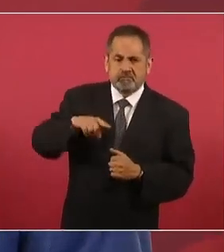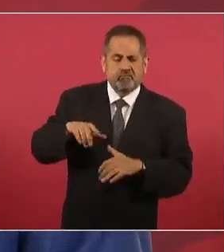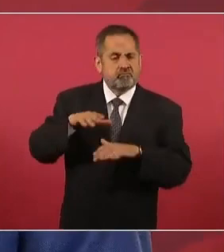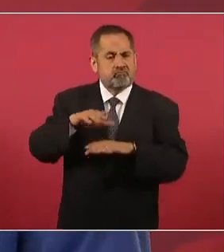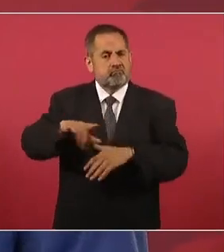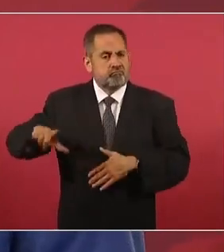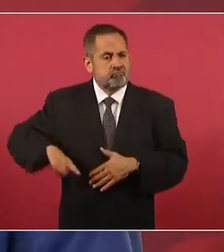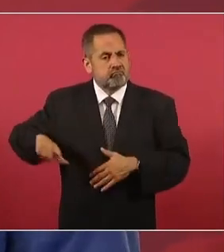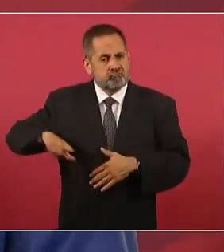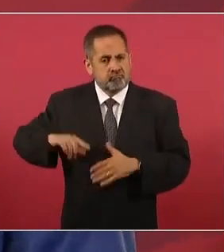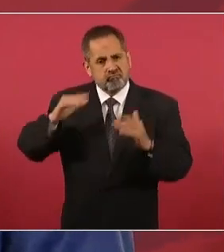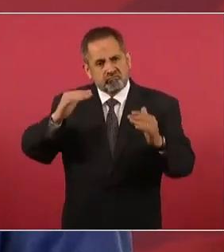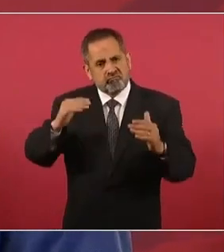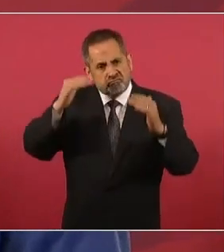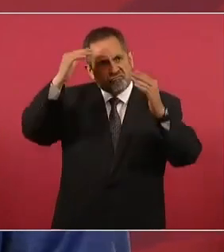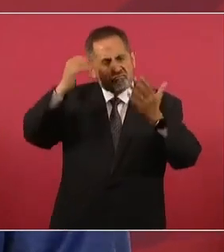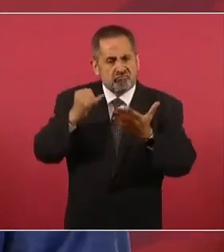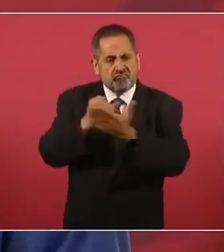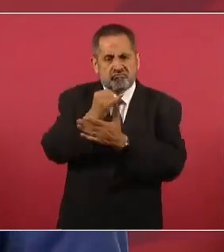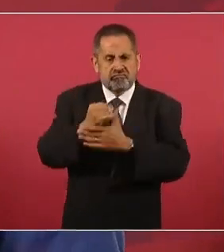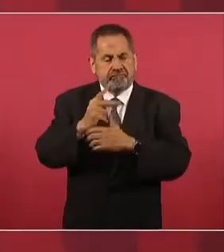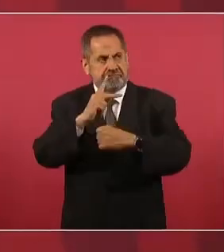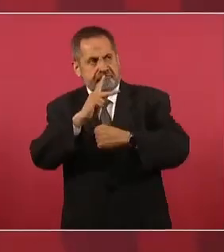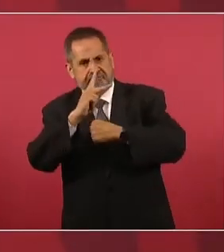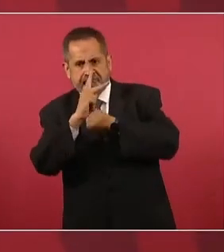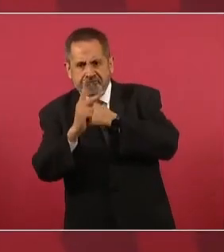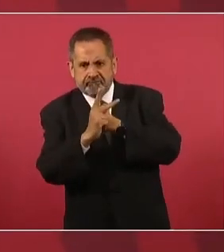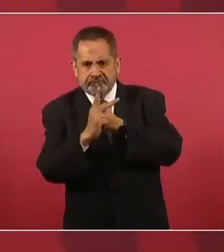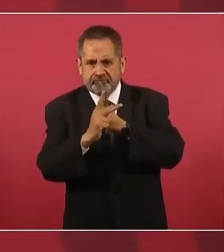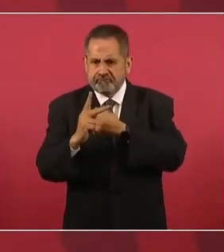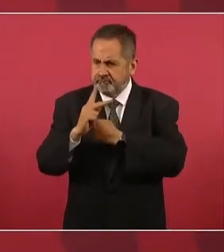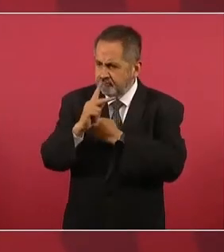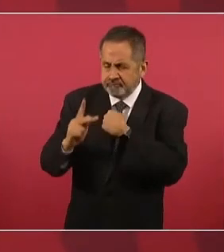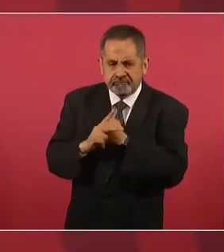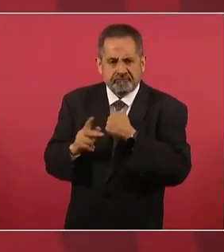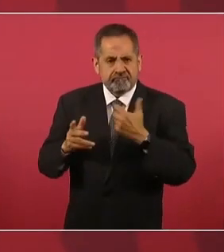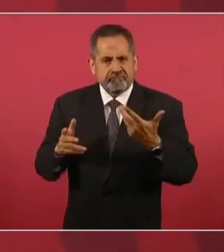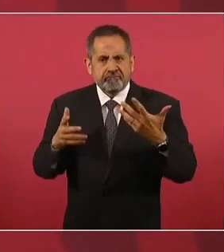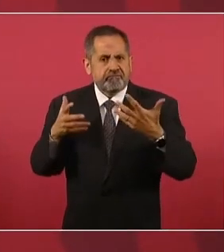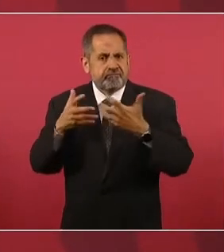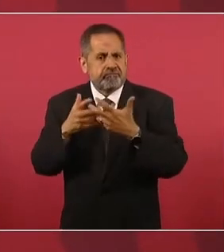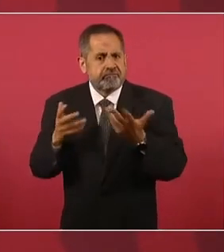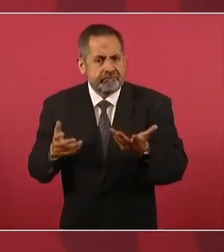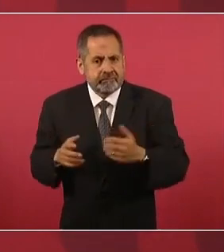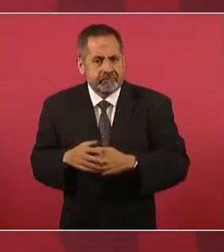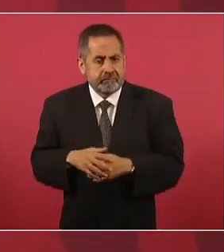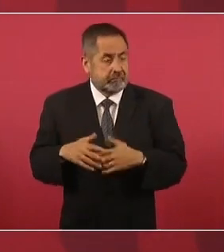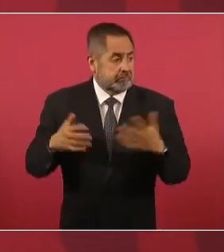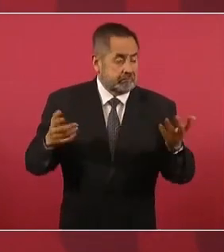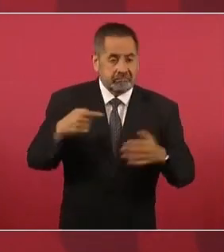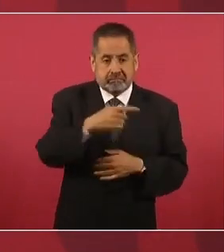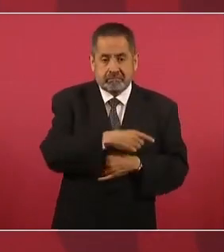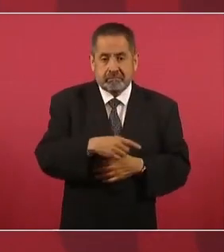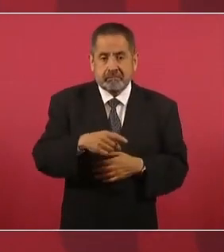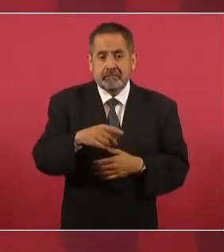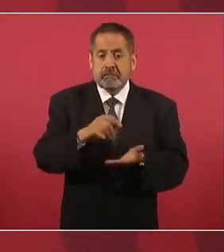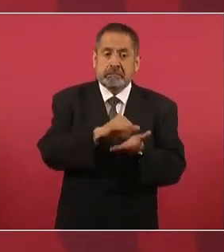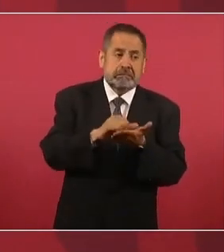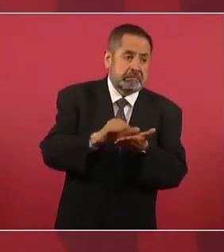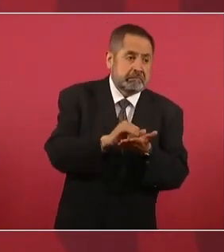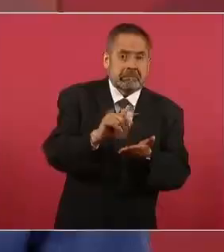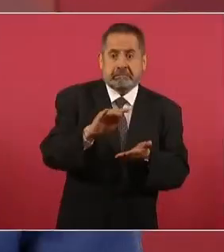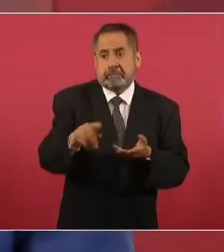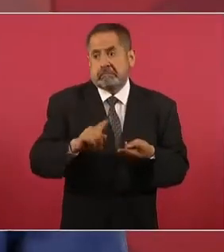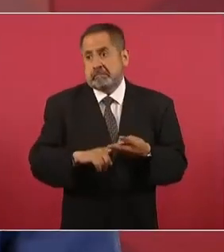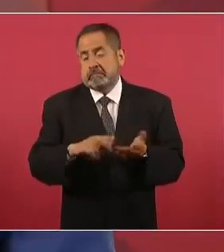Estado, de nación, que el New York Times, que el Reforma.